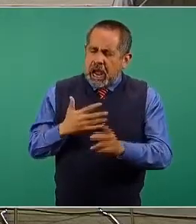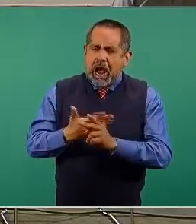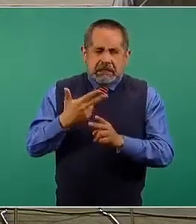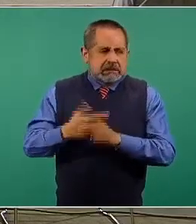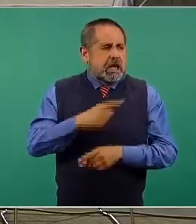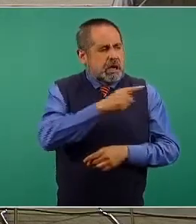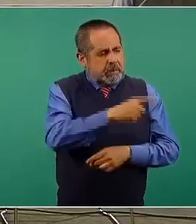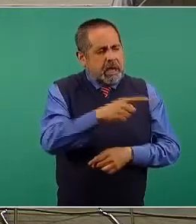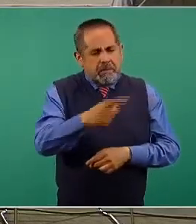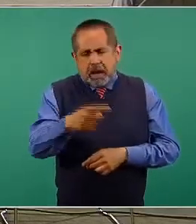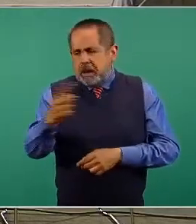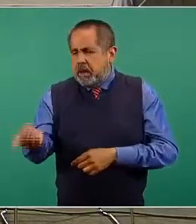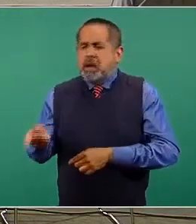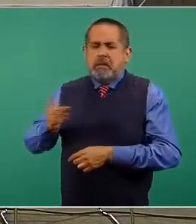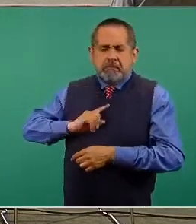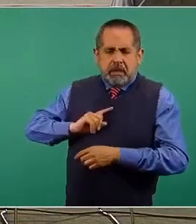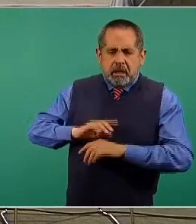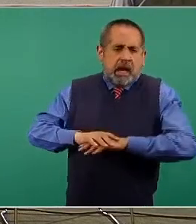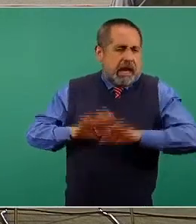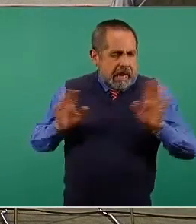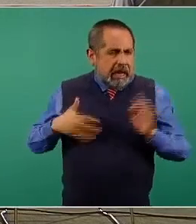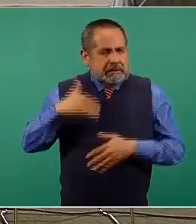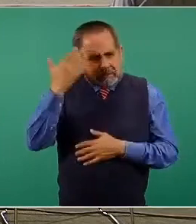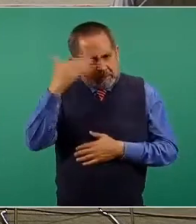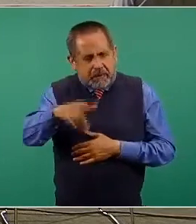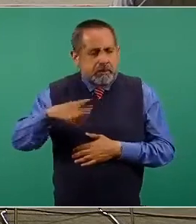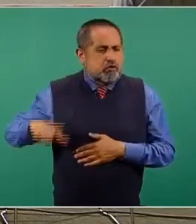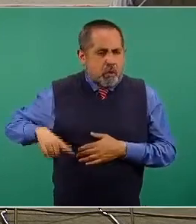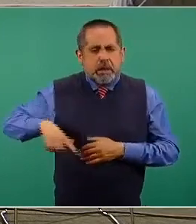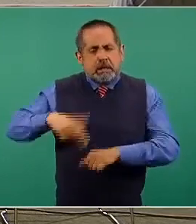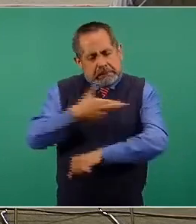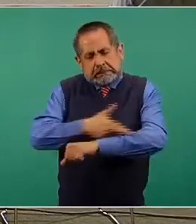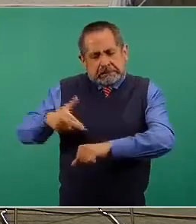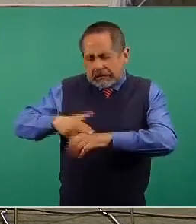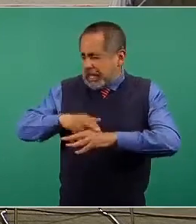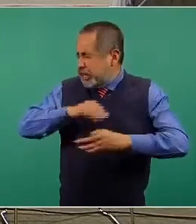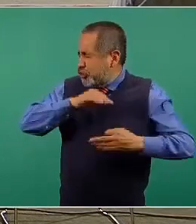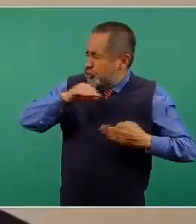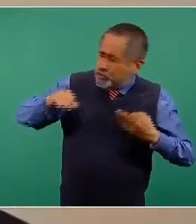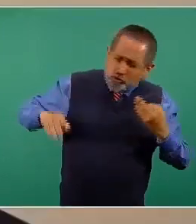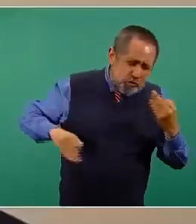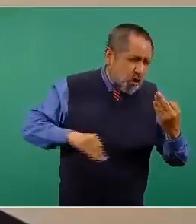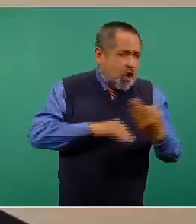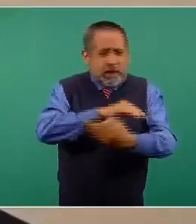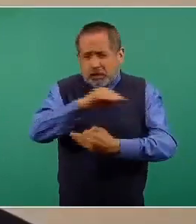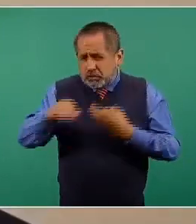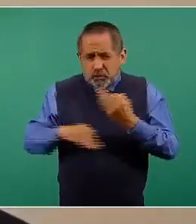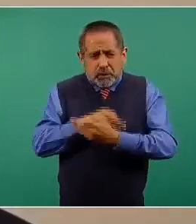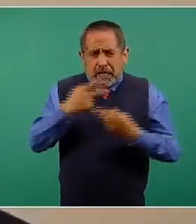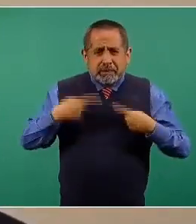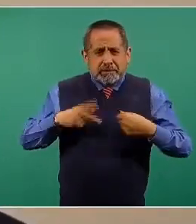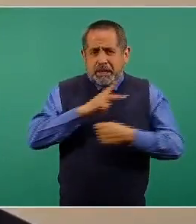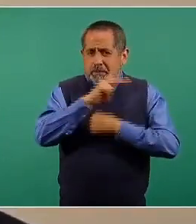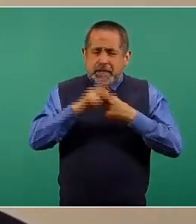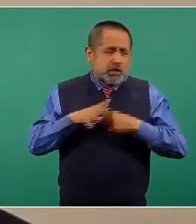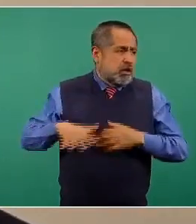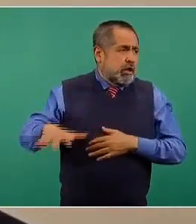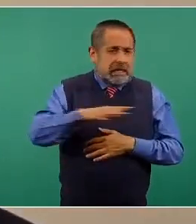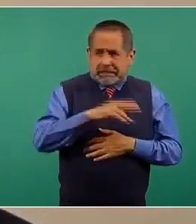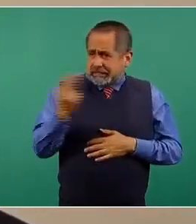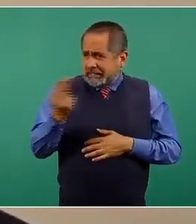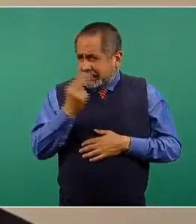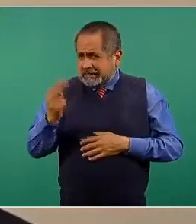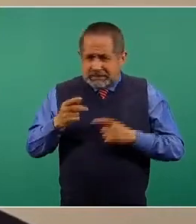que el Gobierno de México ha hecho provisión para que todas las personas en el país que necesitan y